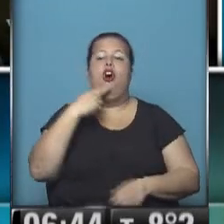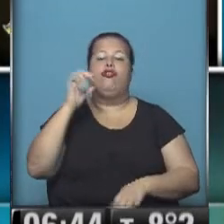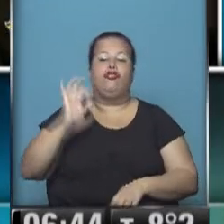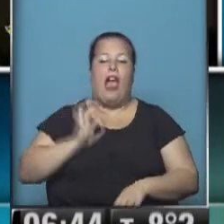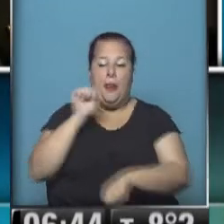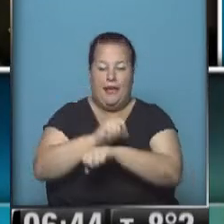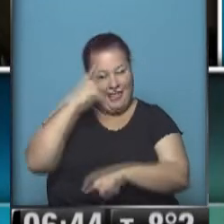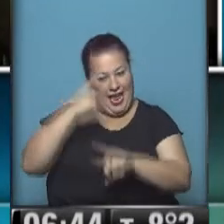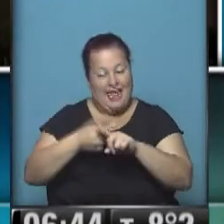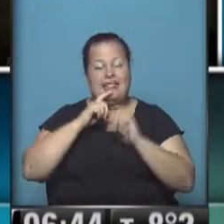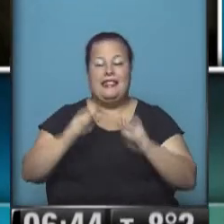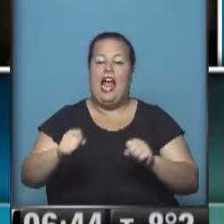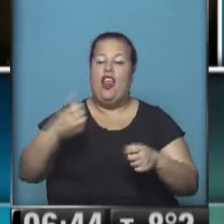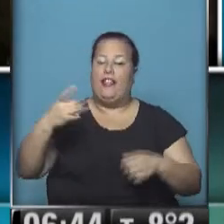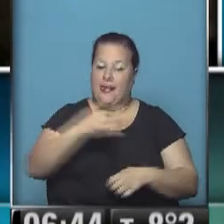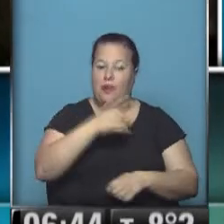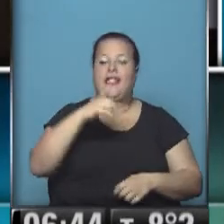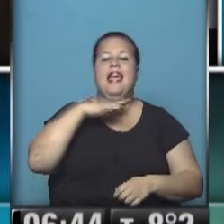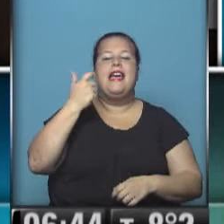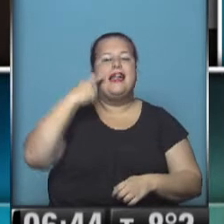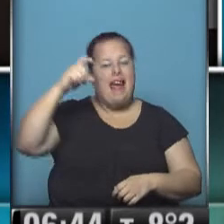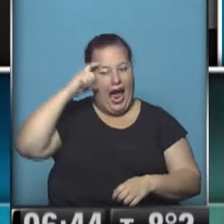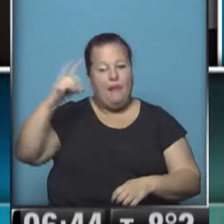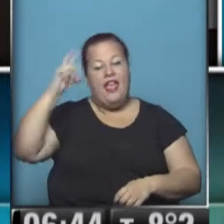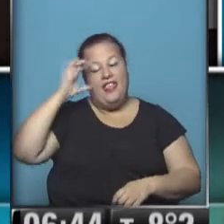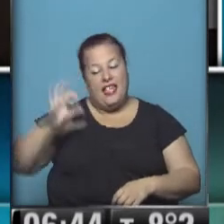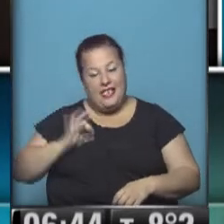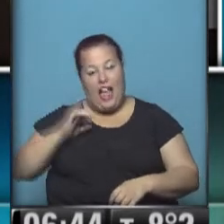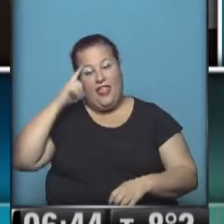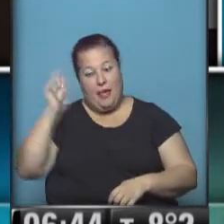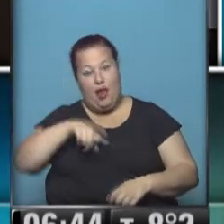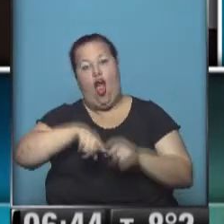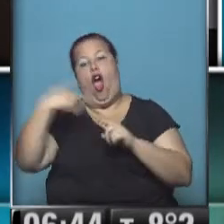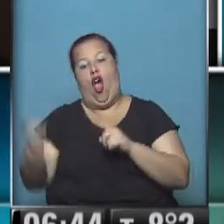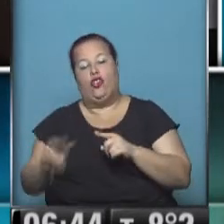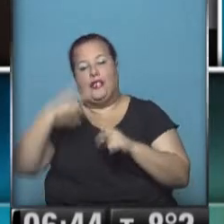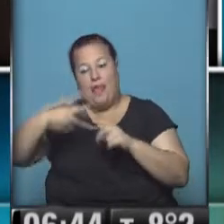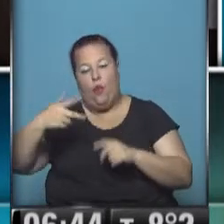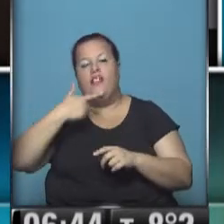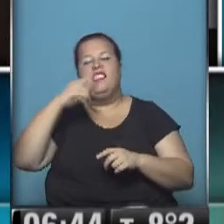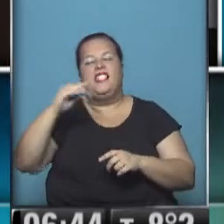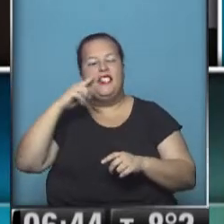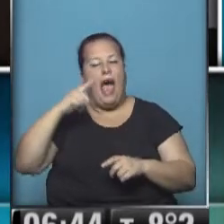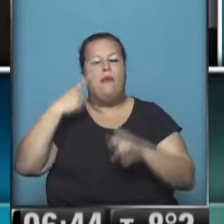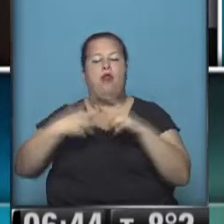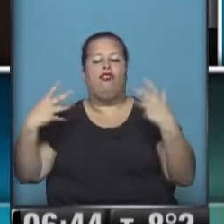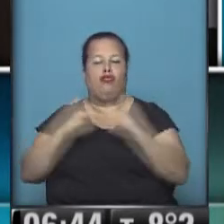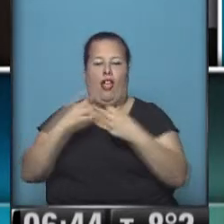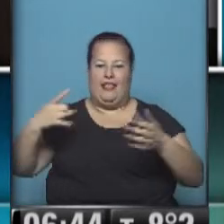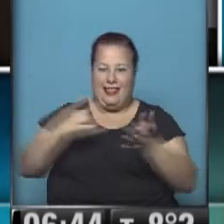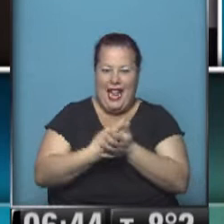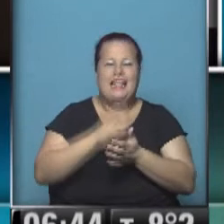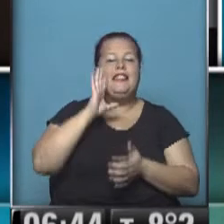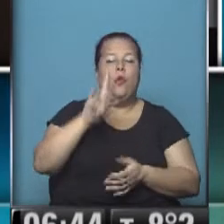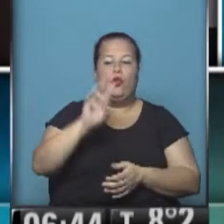para el ex secretario de transporte ricardo jaime y 10 años y 10 para su sucesor juan pablo schiavi por el choque ferroviario que cobró